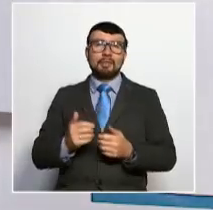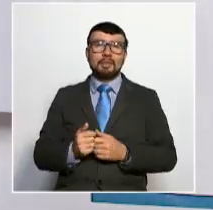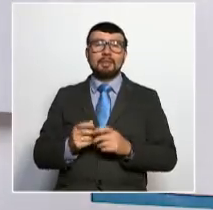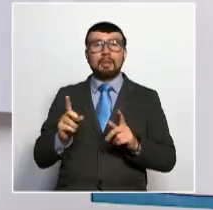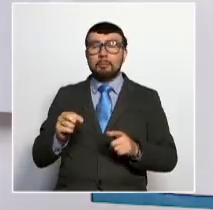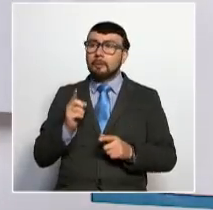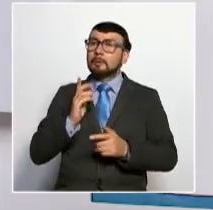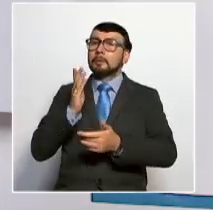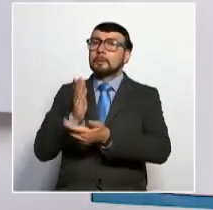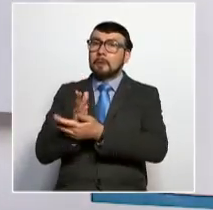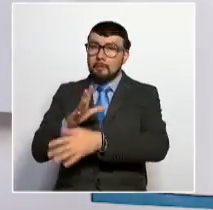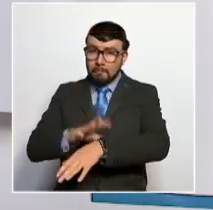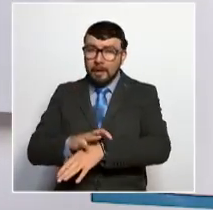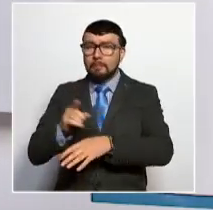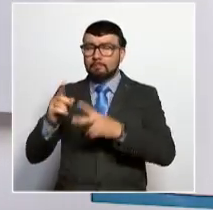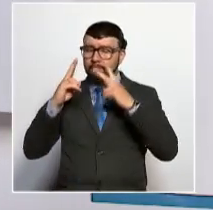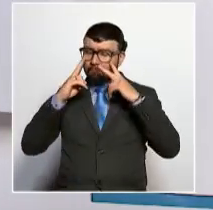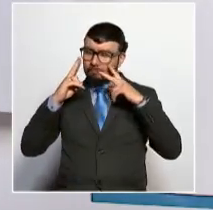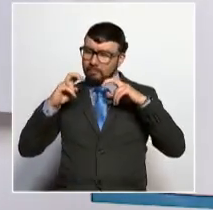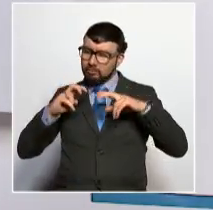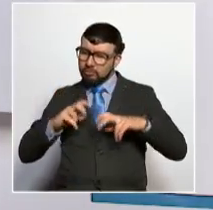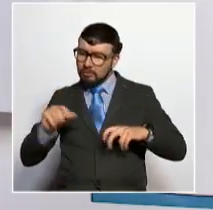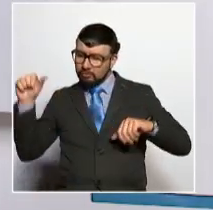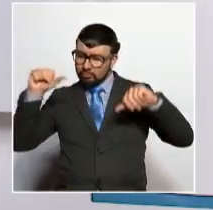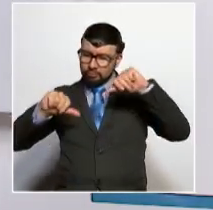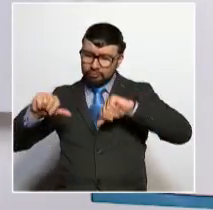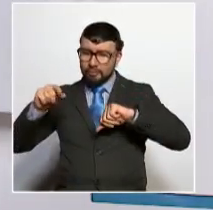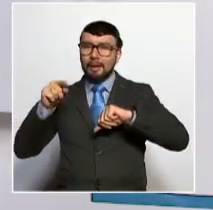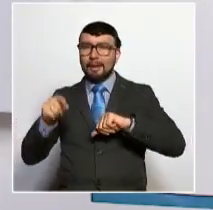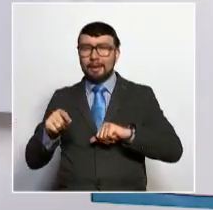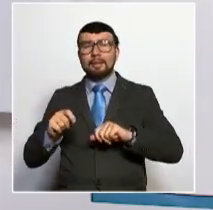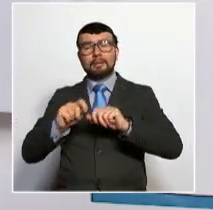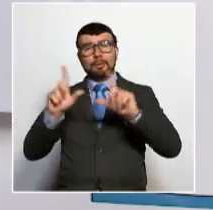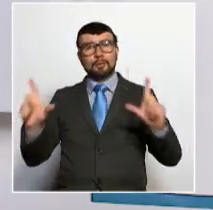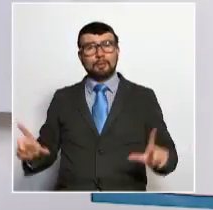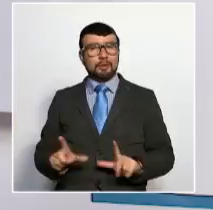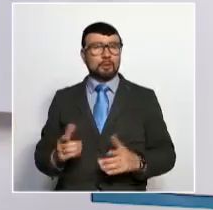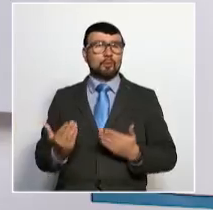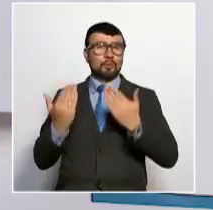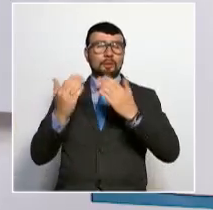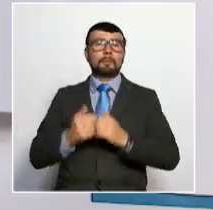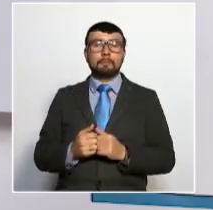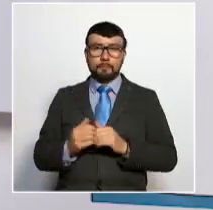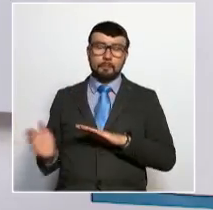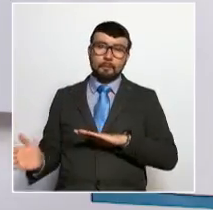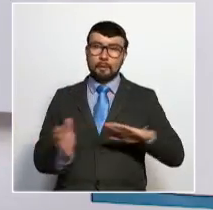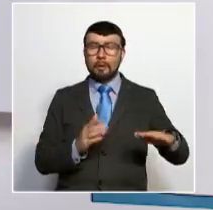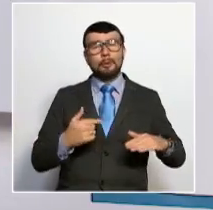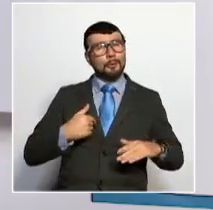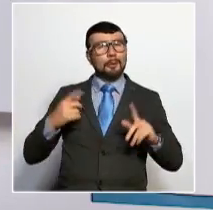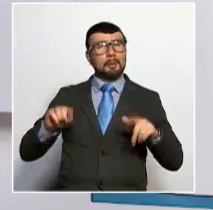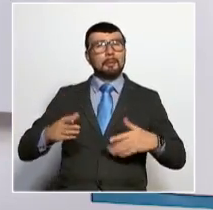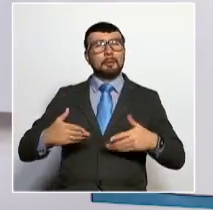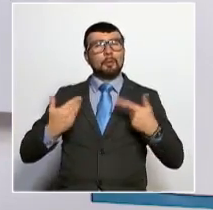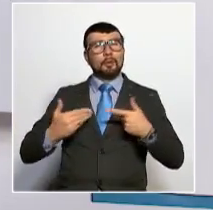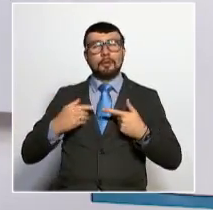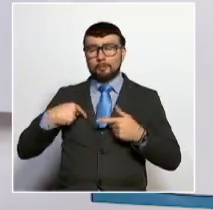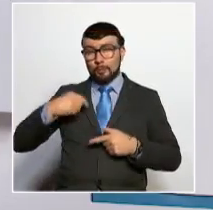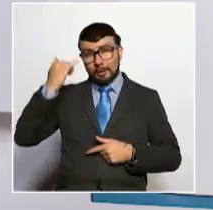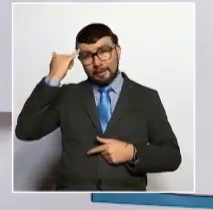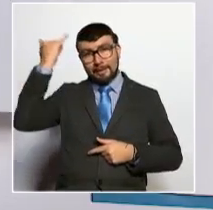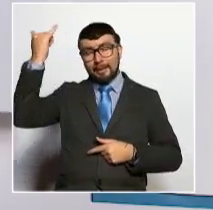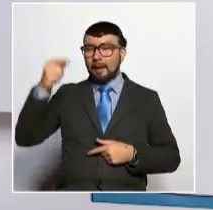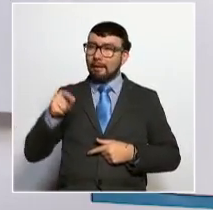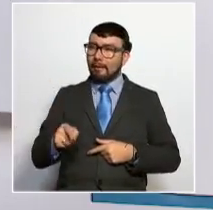de satisfacción fue, por ejemplo, haber hecho ese modelo de salud que es un día para tu salud. Y uno